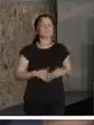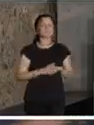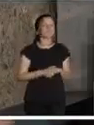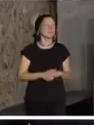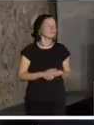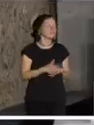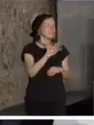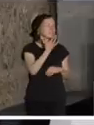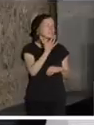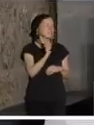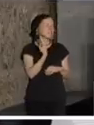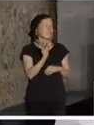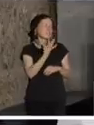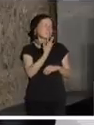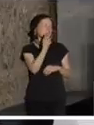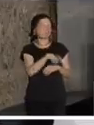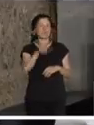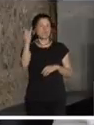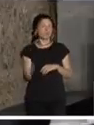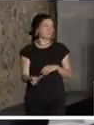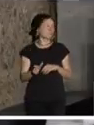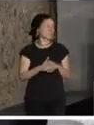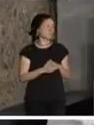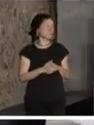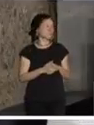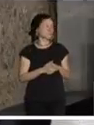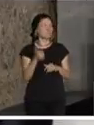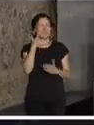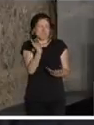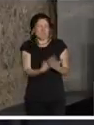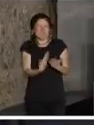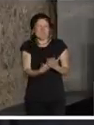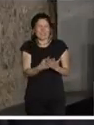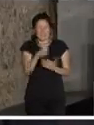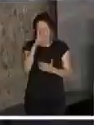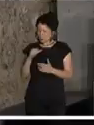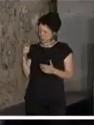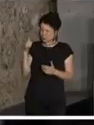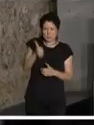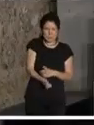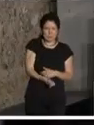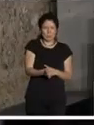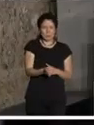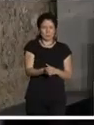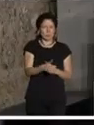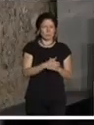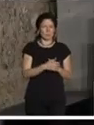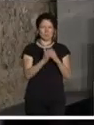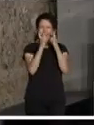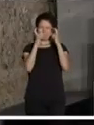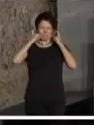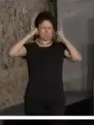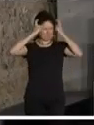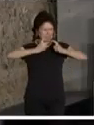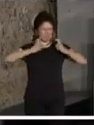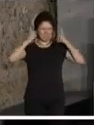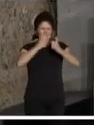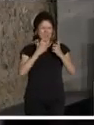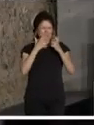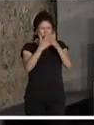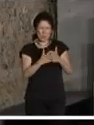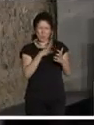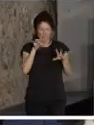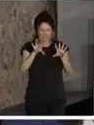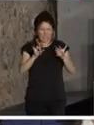si hay alguien si hay alguien que ha demostrado en estos años que se está dejando la piel por